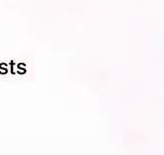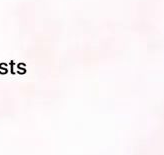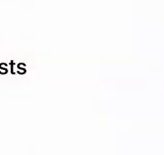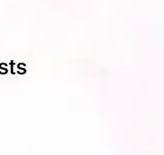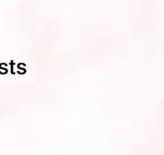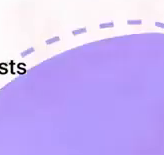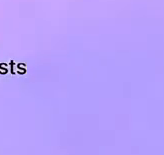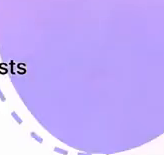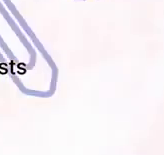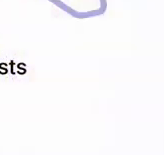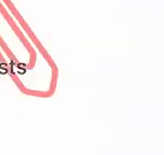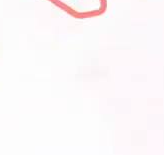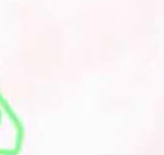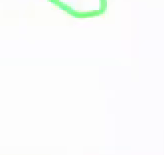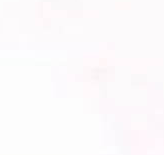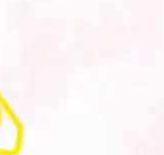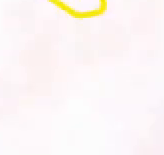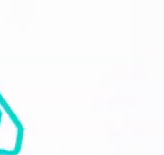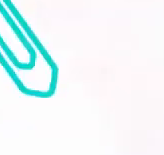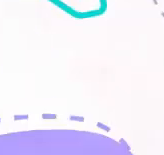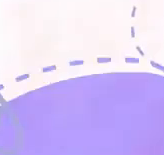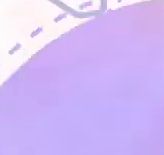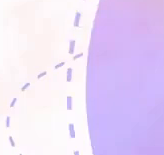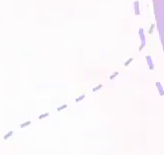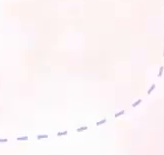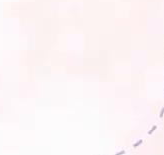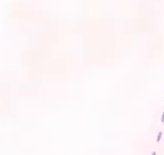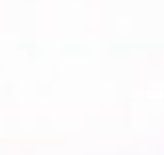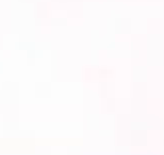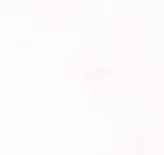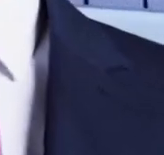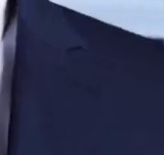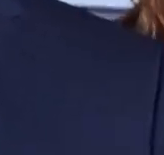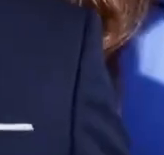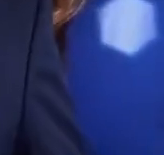en las principales plataformas de podcast. Señal Colombia.